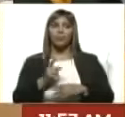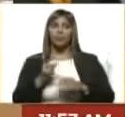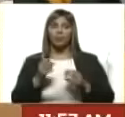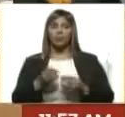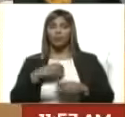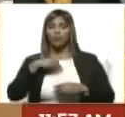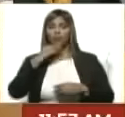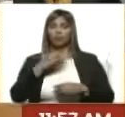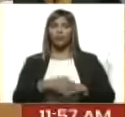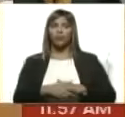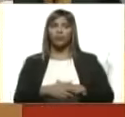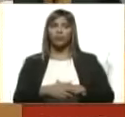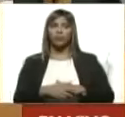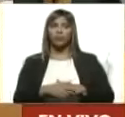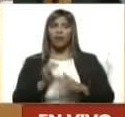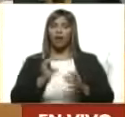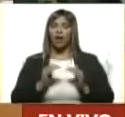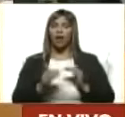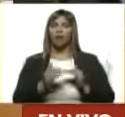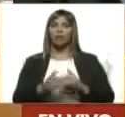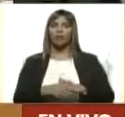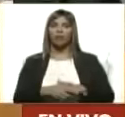cargado de ética,